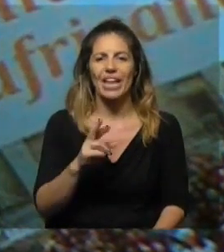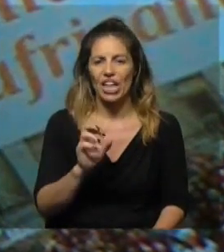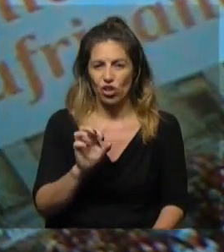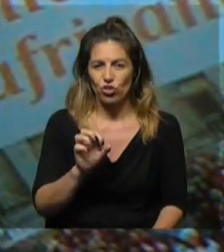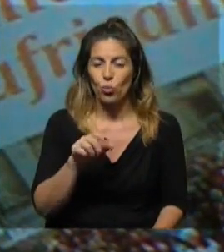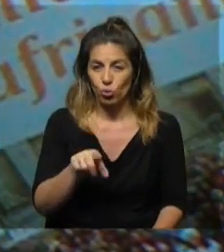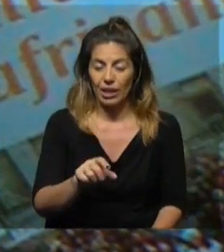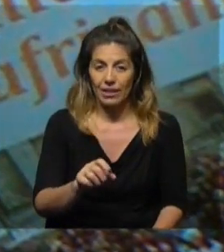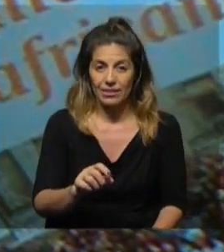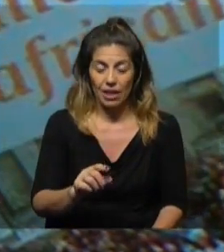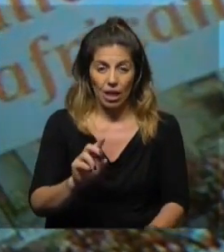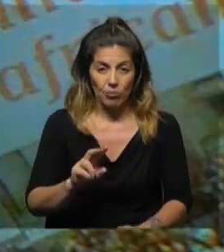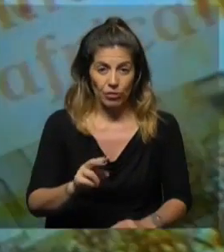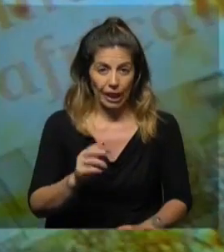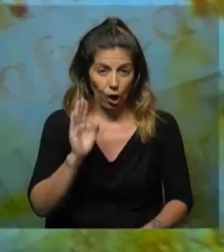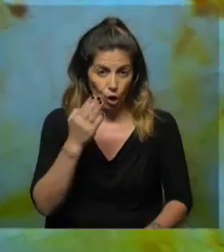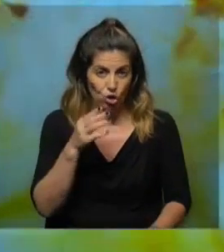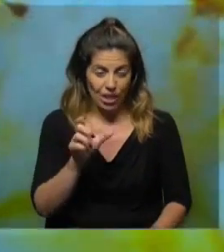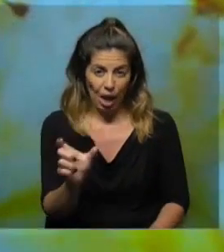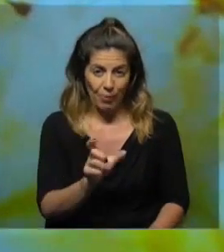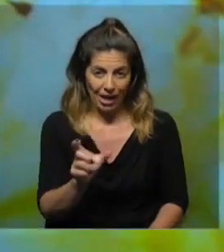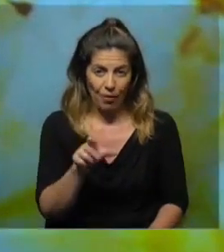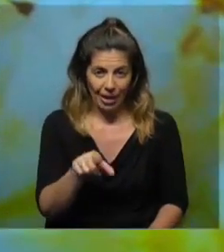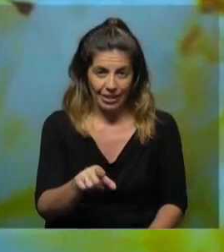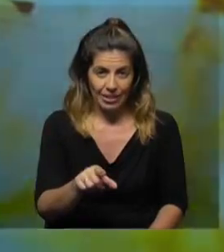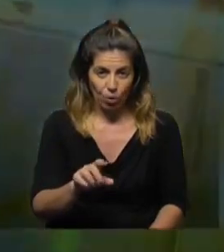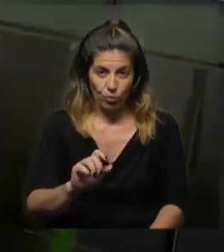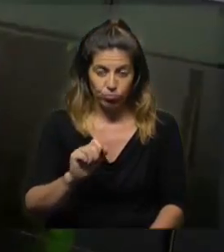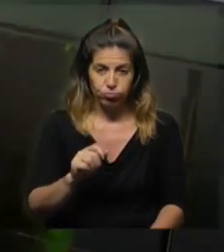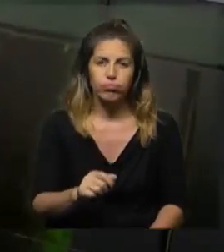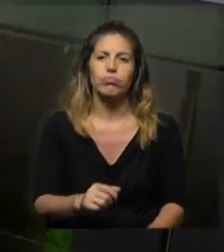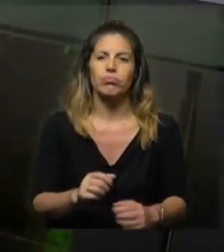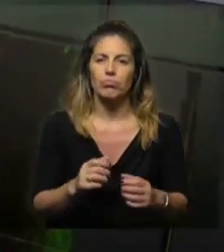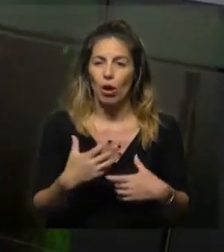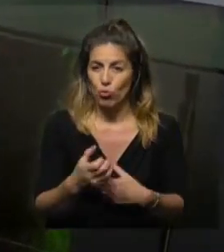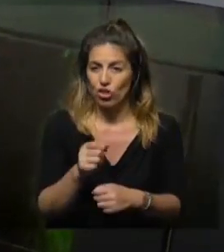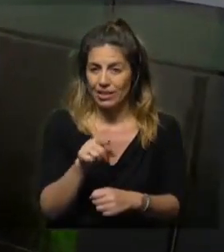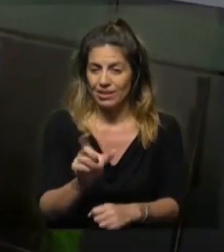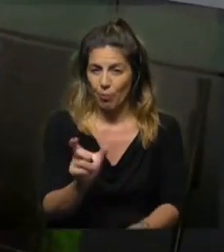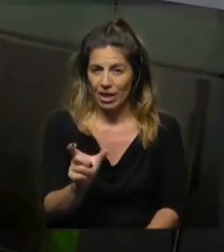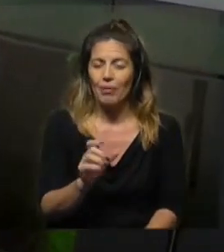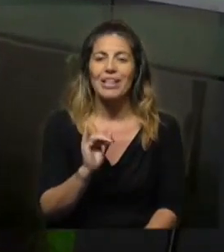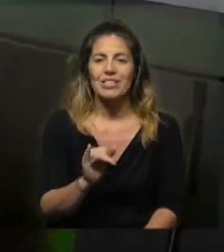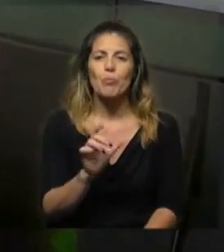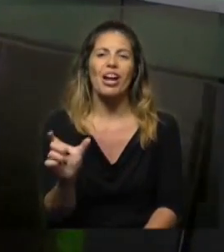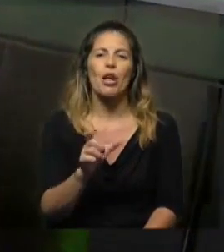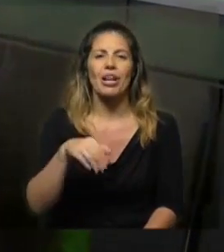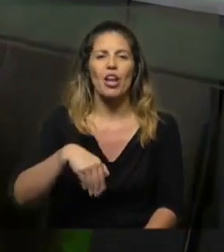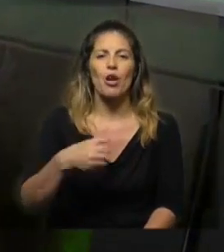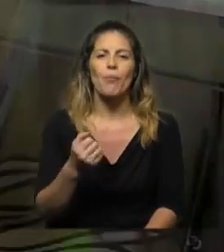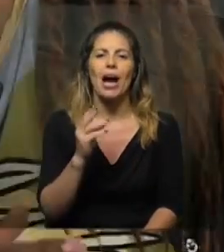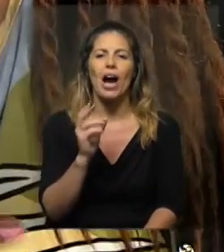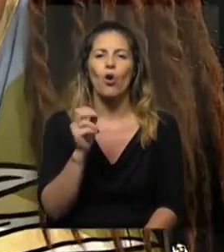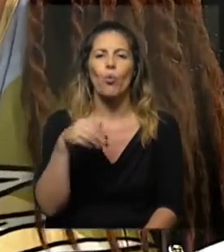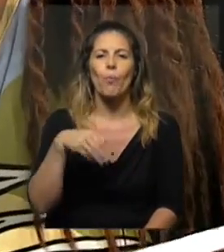macumbero podés explicar por qué bien porque macumbero en realidad O sea hay toda una deformación de la palabra macumberos